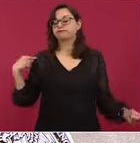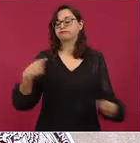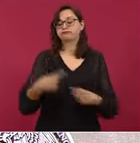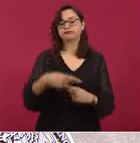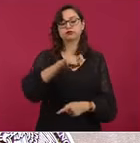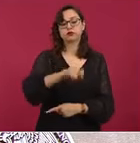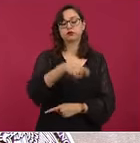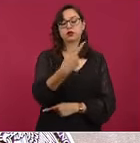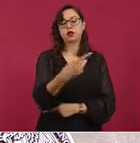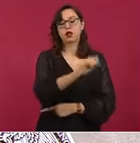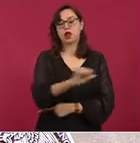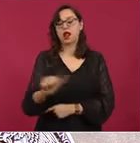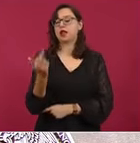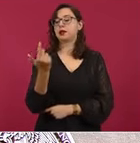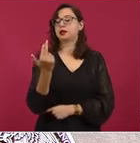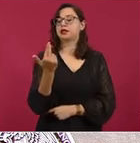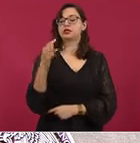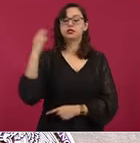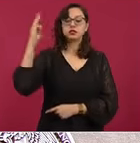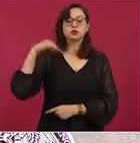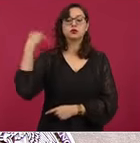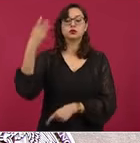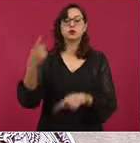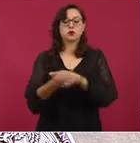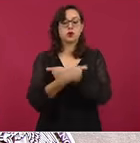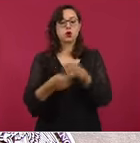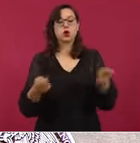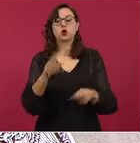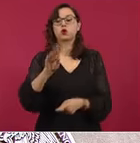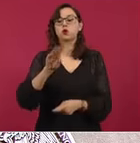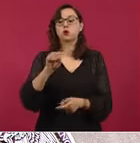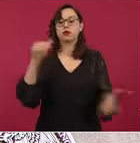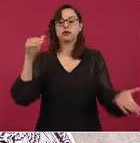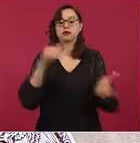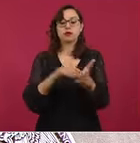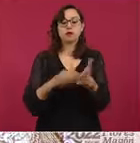al 25 de marzo, se distribuyeron 90.000